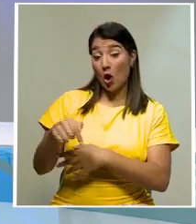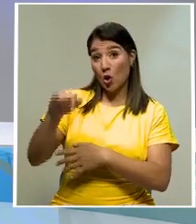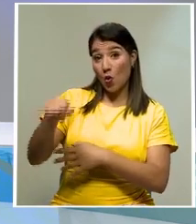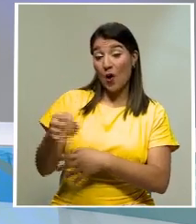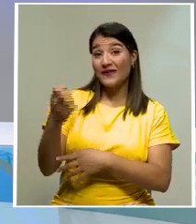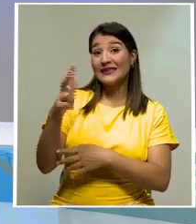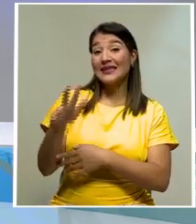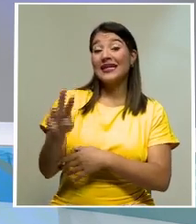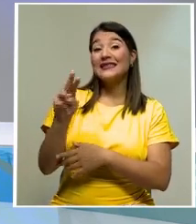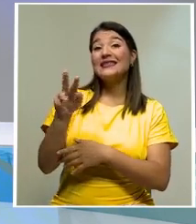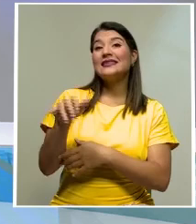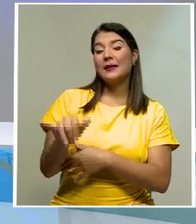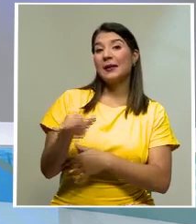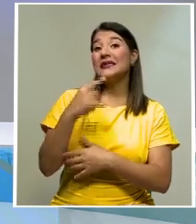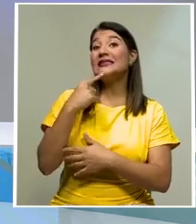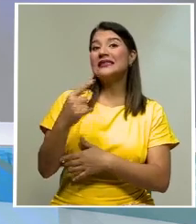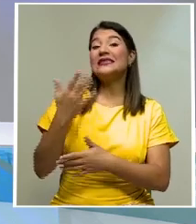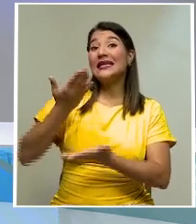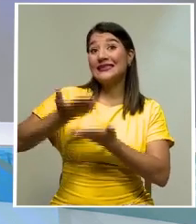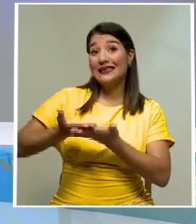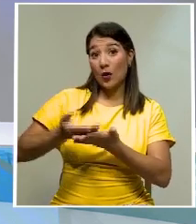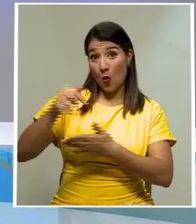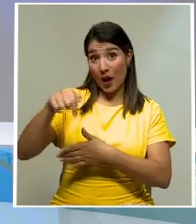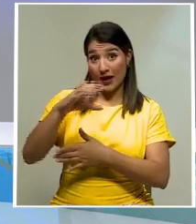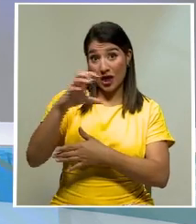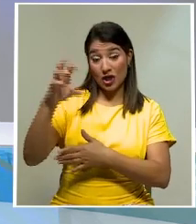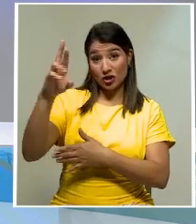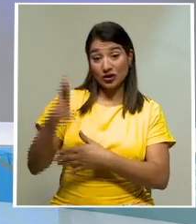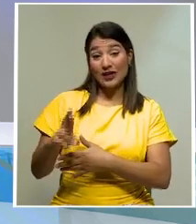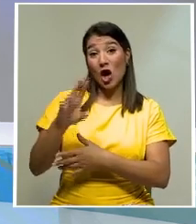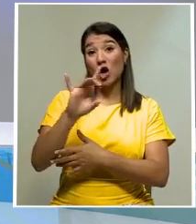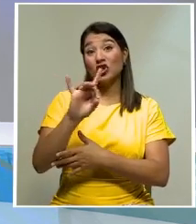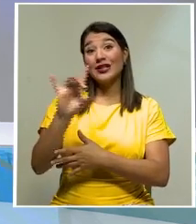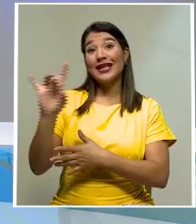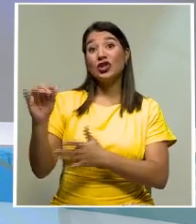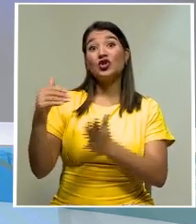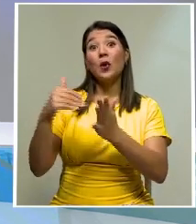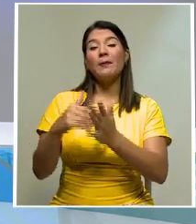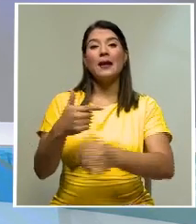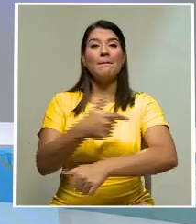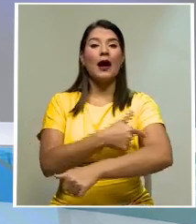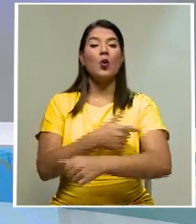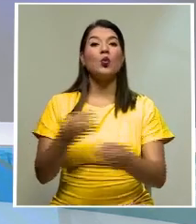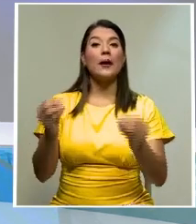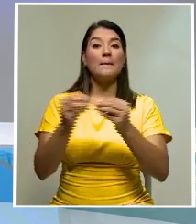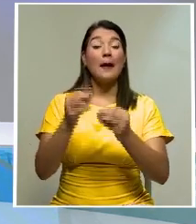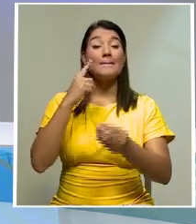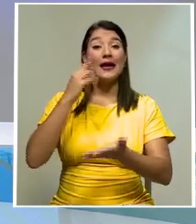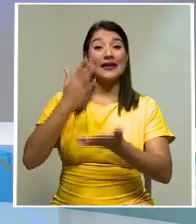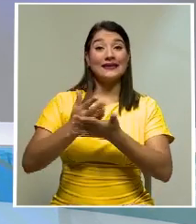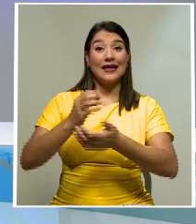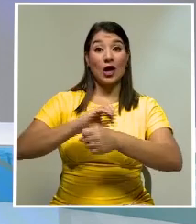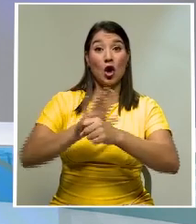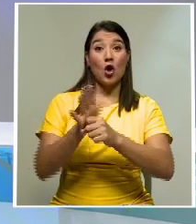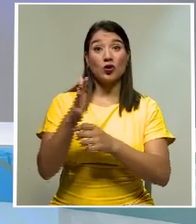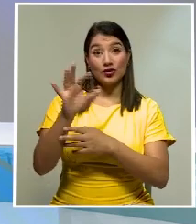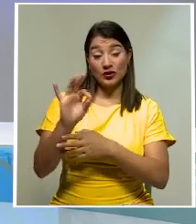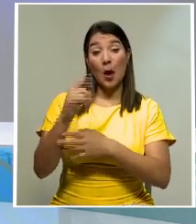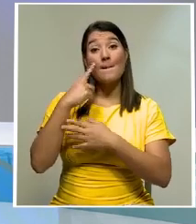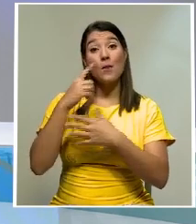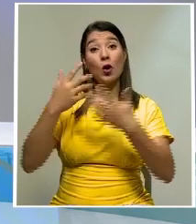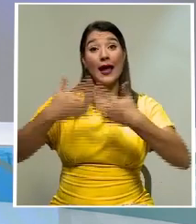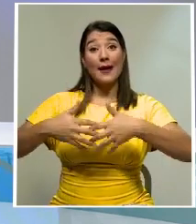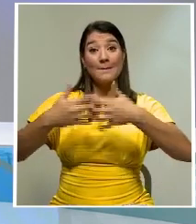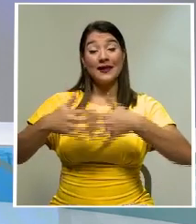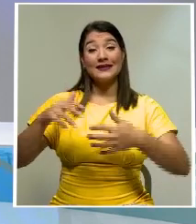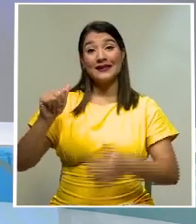país una carga con 88,000 dosis de vacunas contra la COVID-19 de AstraZeneca.